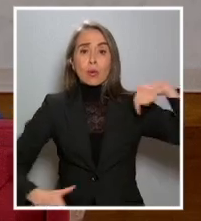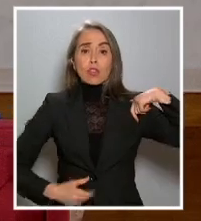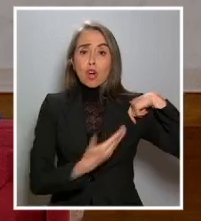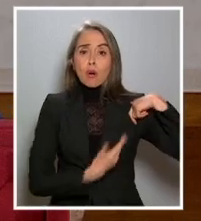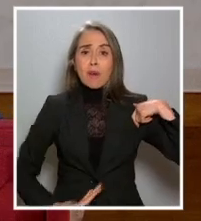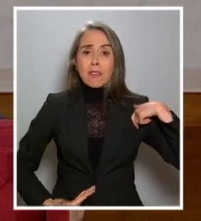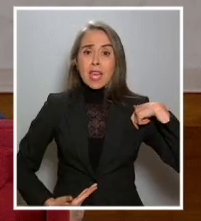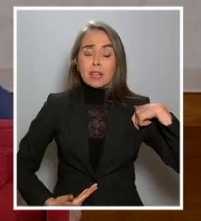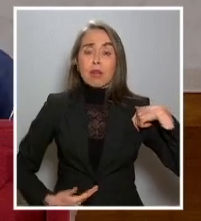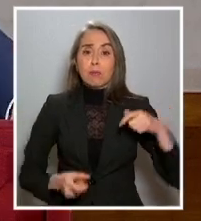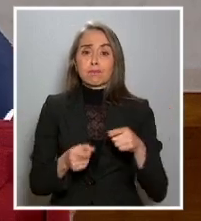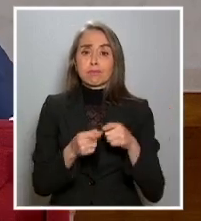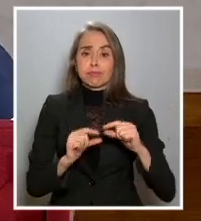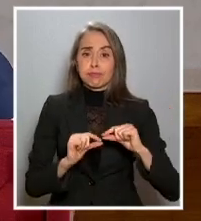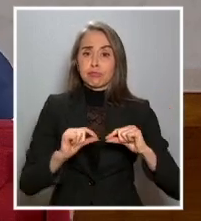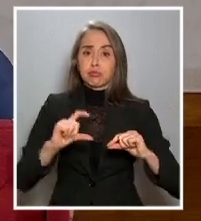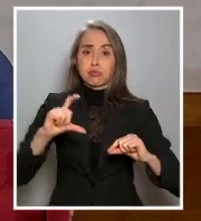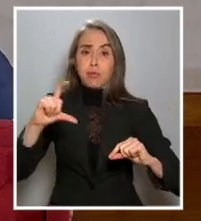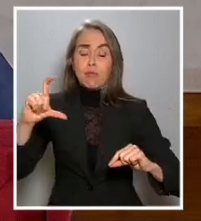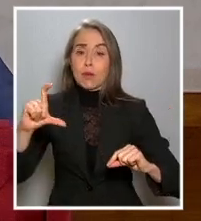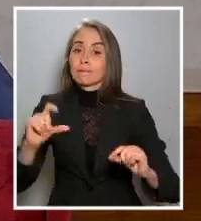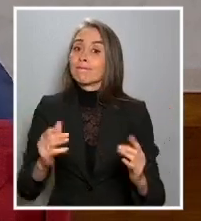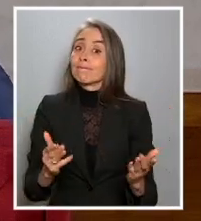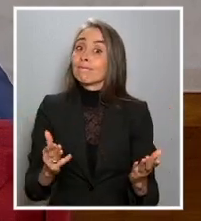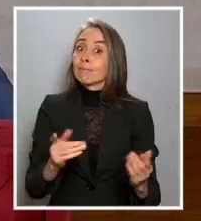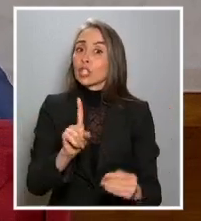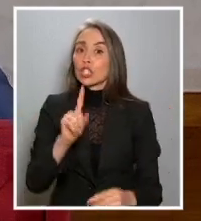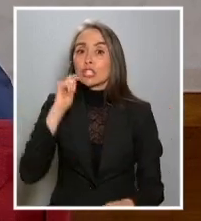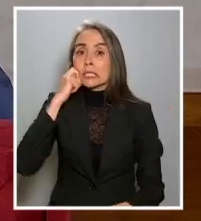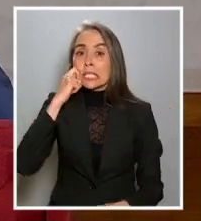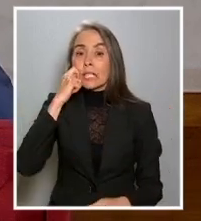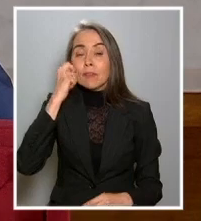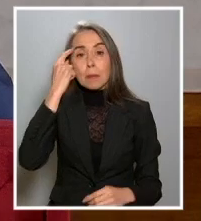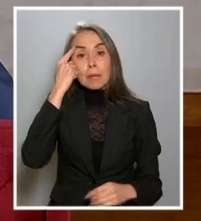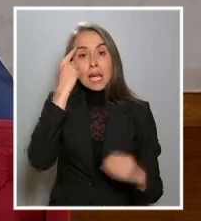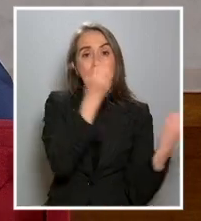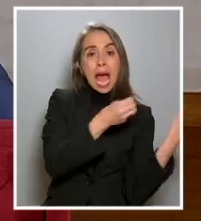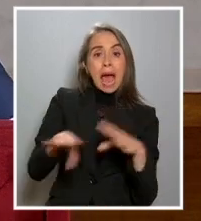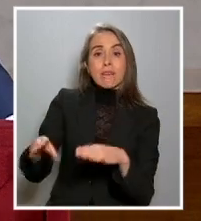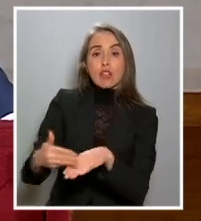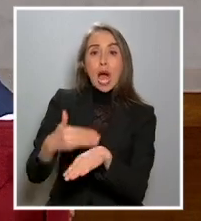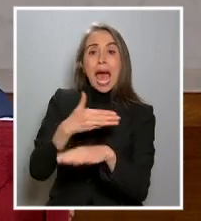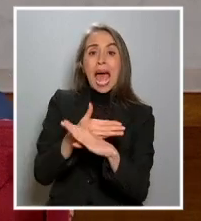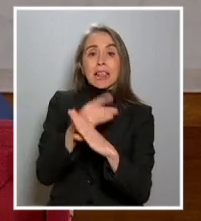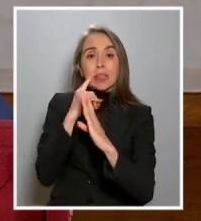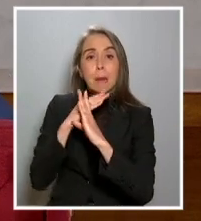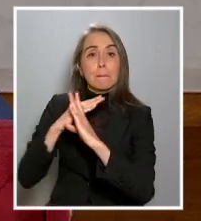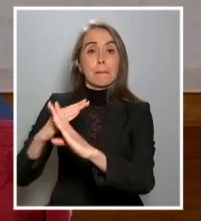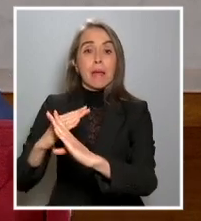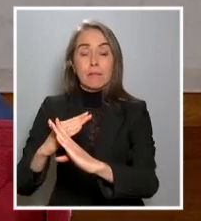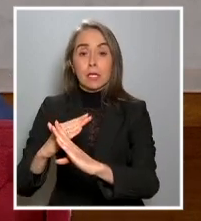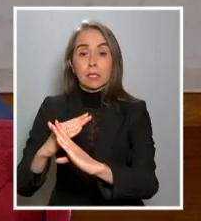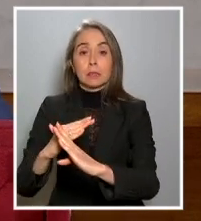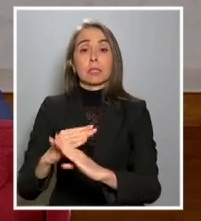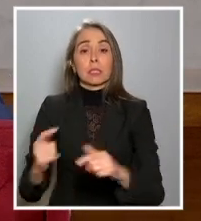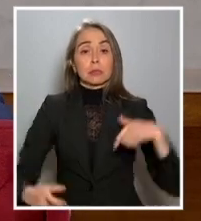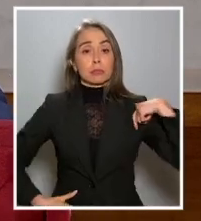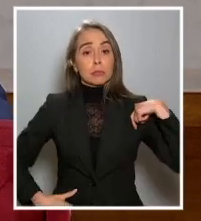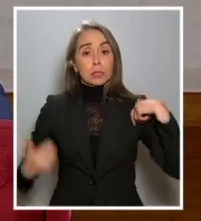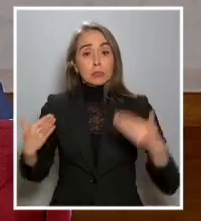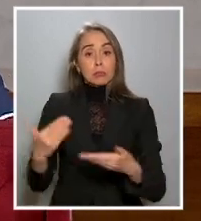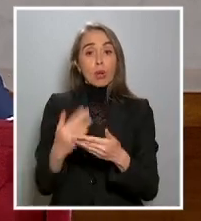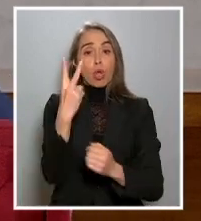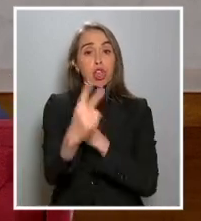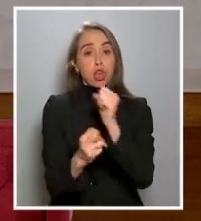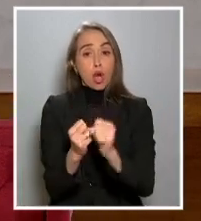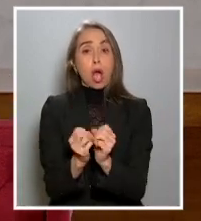gobierno. Sin embargo, ello no significa que hayamos abandonado la tarea de la prevención. En estos 2 años hemos avanzado